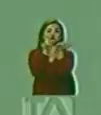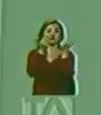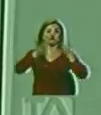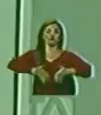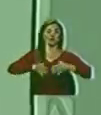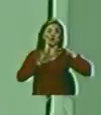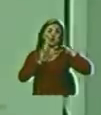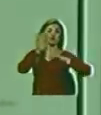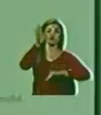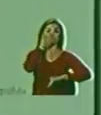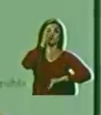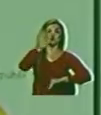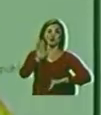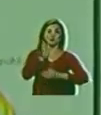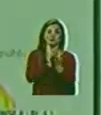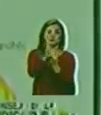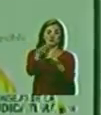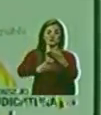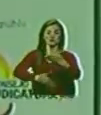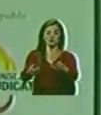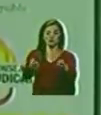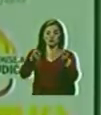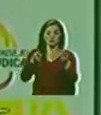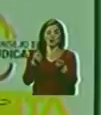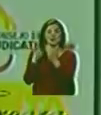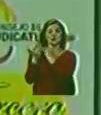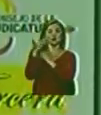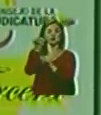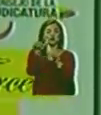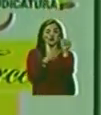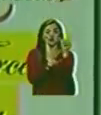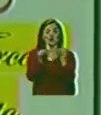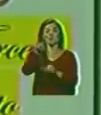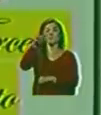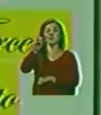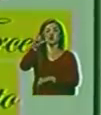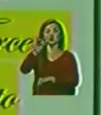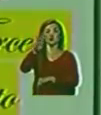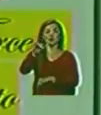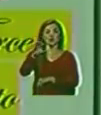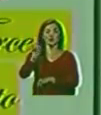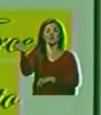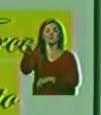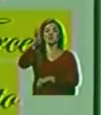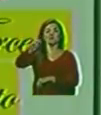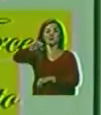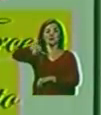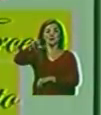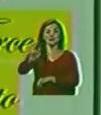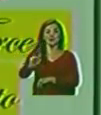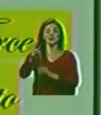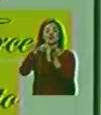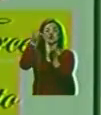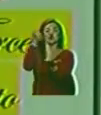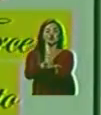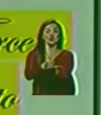declaración juramentada a la que tuvimos acceso uno de sus antiguos asesores ángel polibio salva y mejía ante la notaria décima